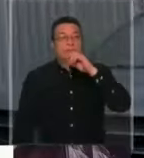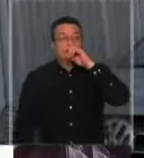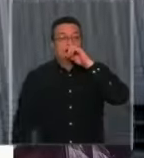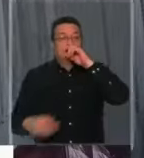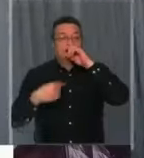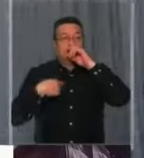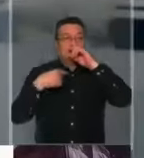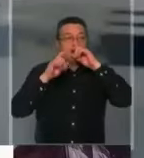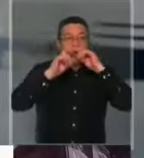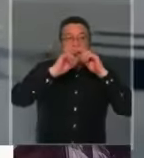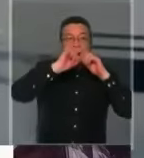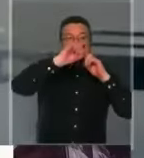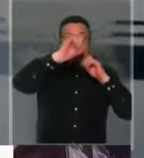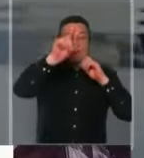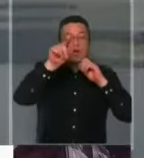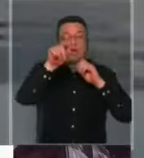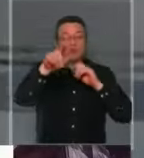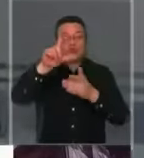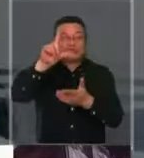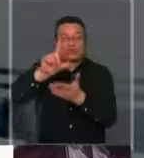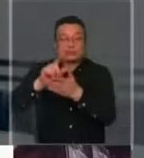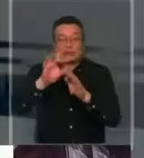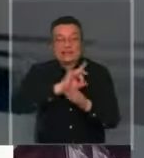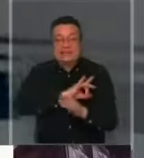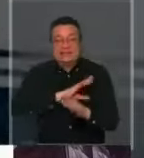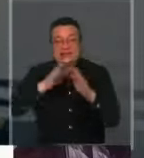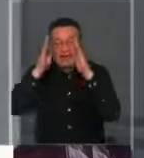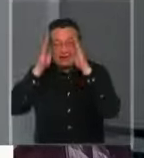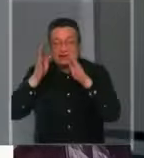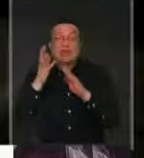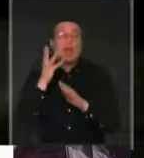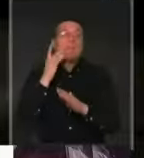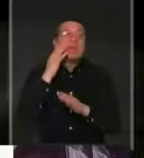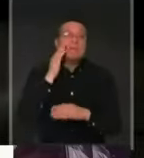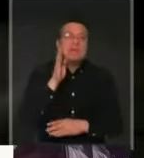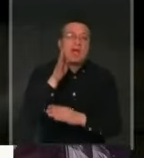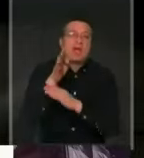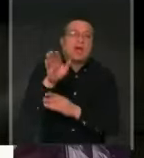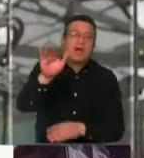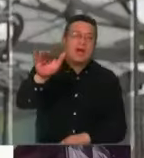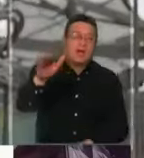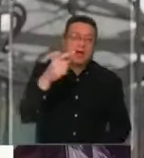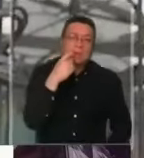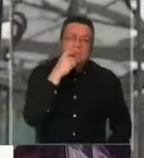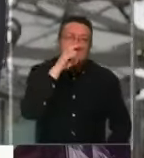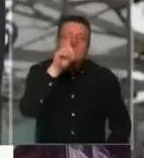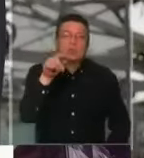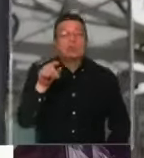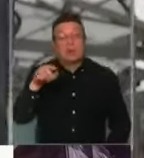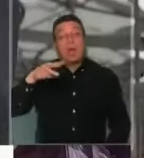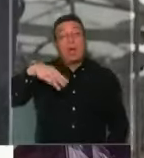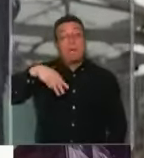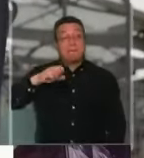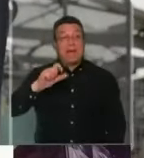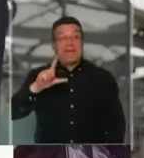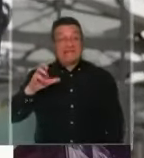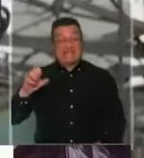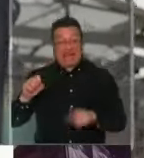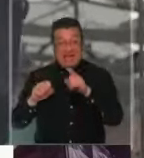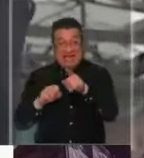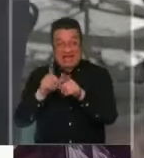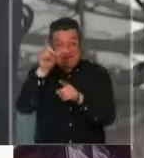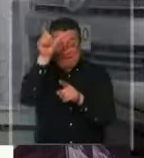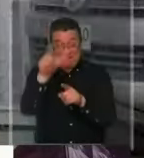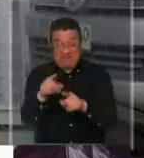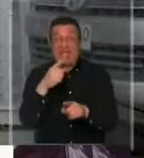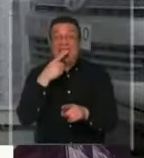Preguntamos directamente en la sucursal de Chile Atiende de Melipilla sobre esta compleja denuncia. Manuel Mallea, el funcionario sindicado como